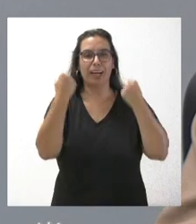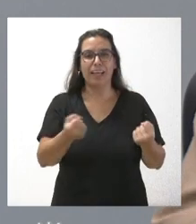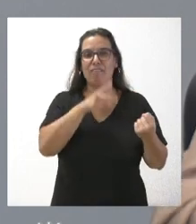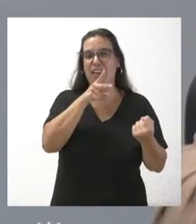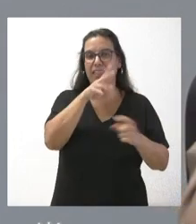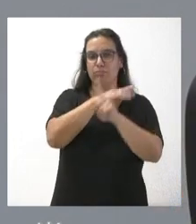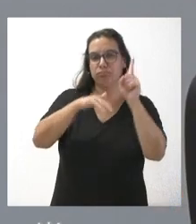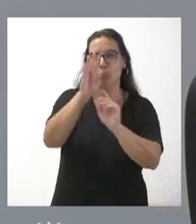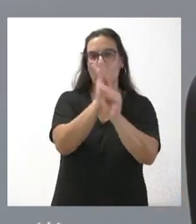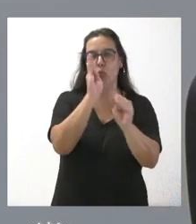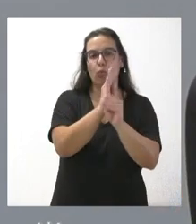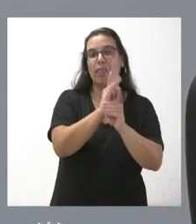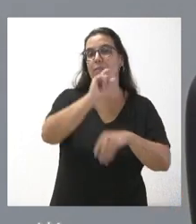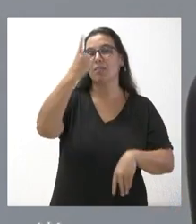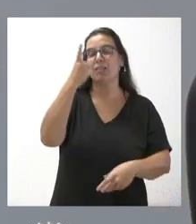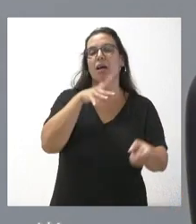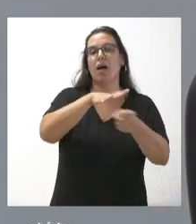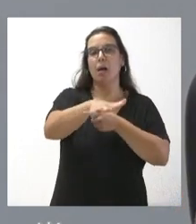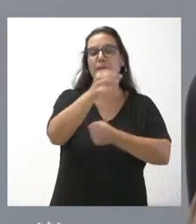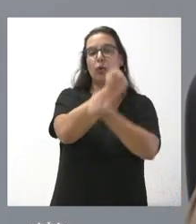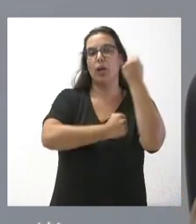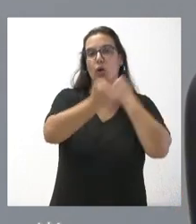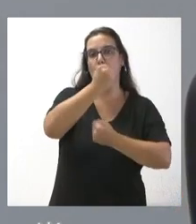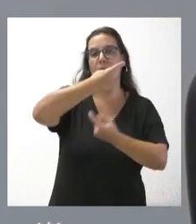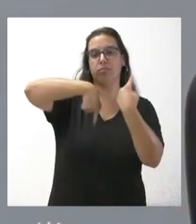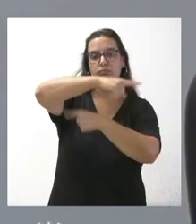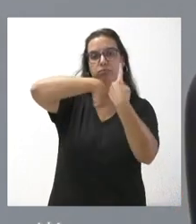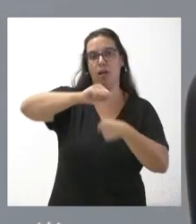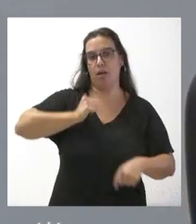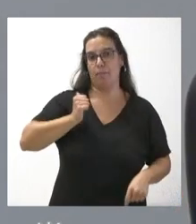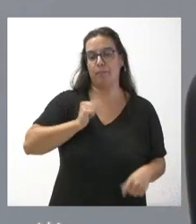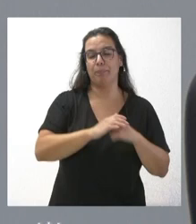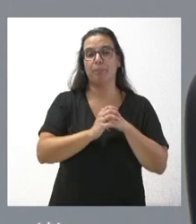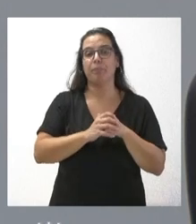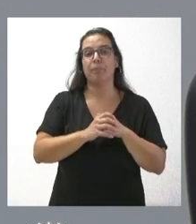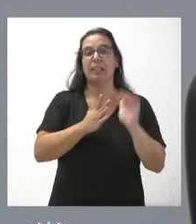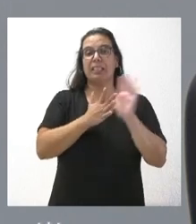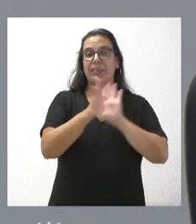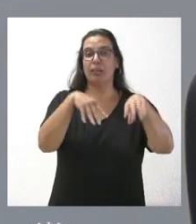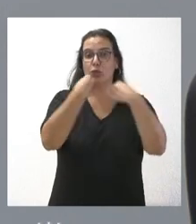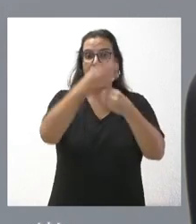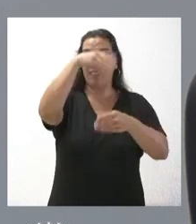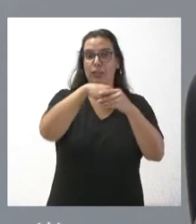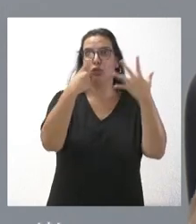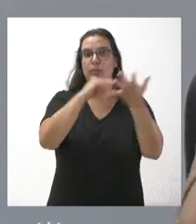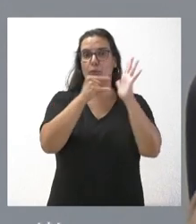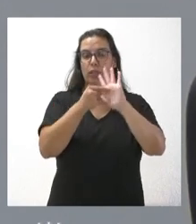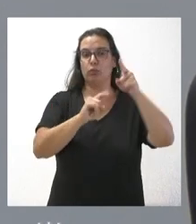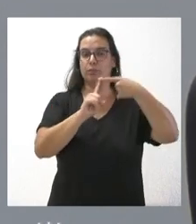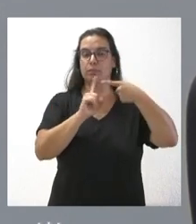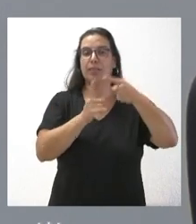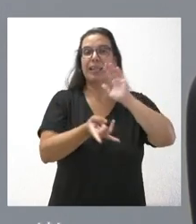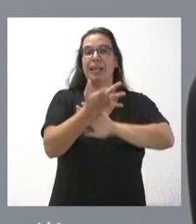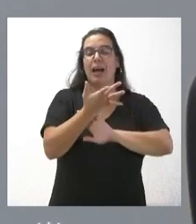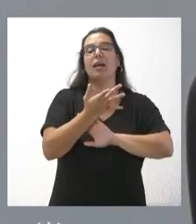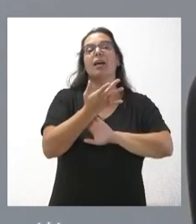verdes, fundamentalmente también en el ámbito de la economía circular. Aquí hablamos de 6 proyectos empresariales. El primero, la creación de